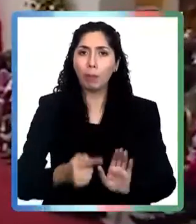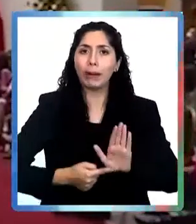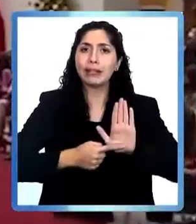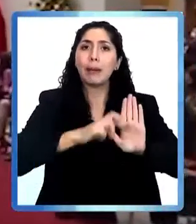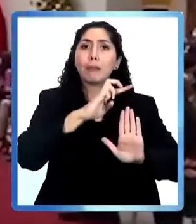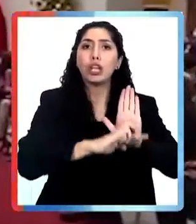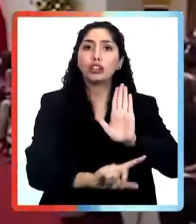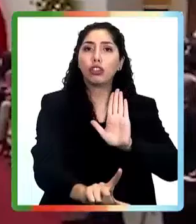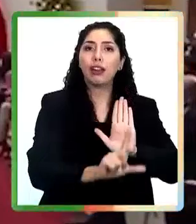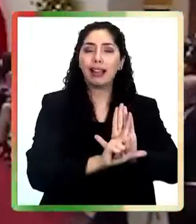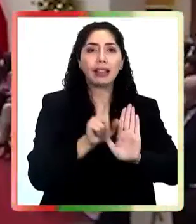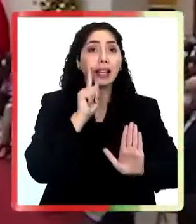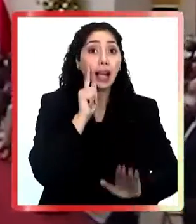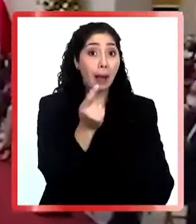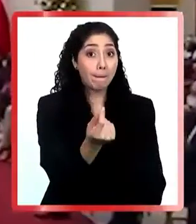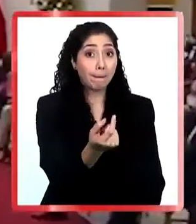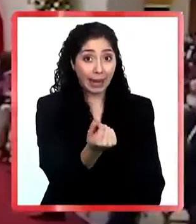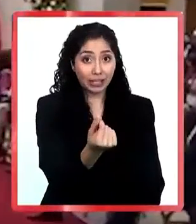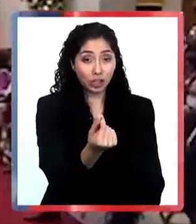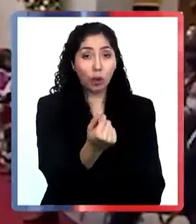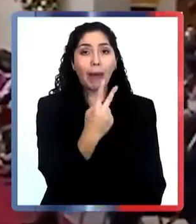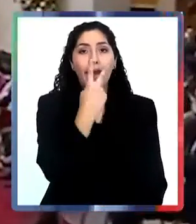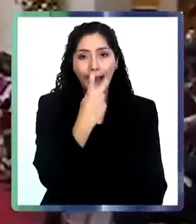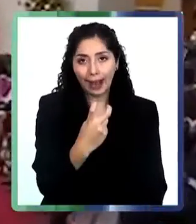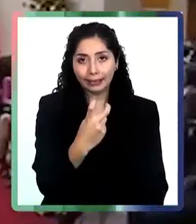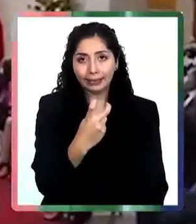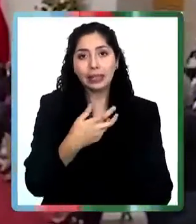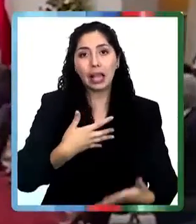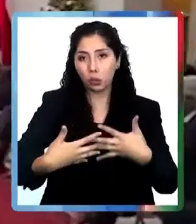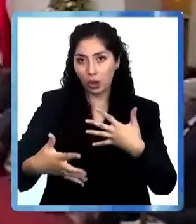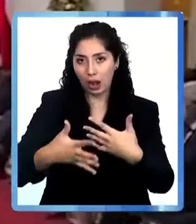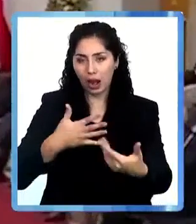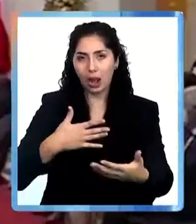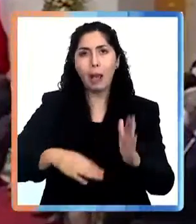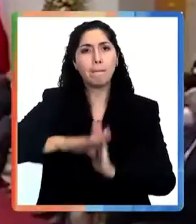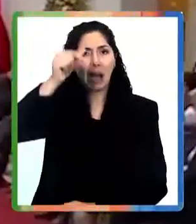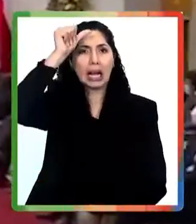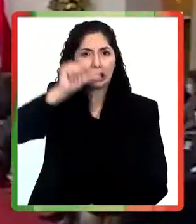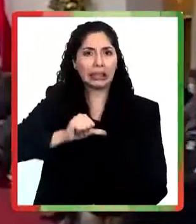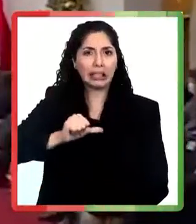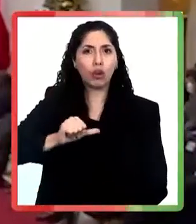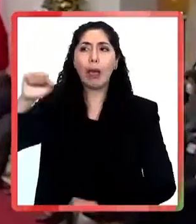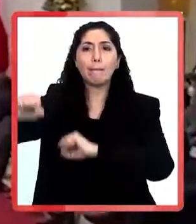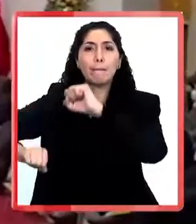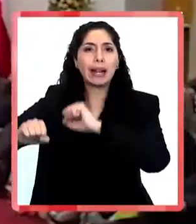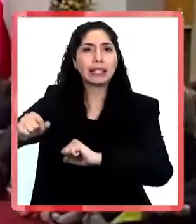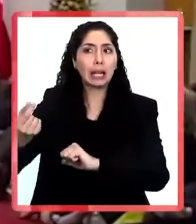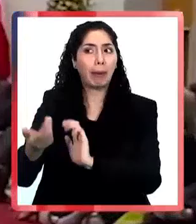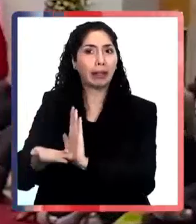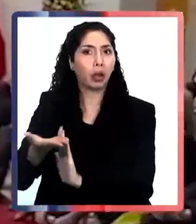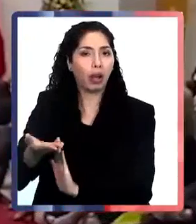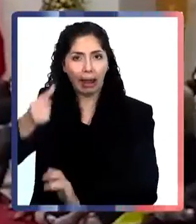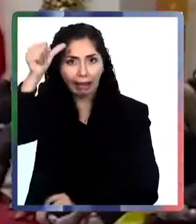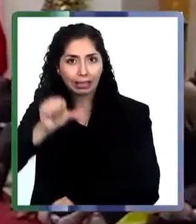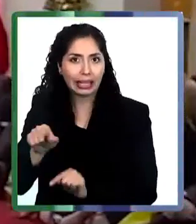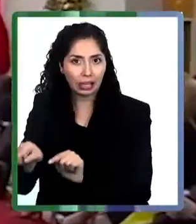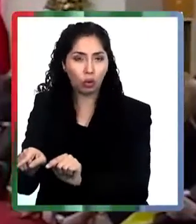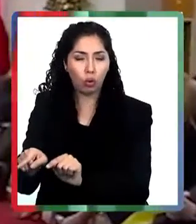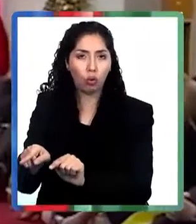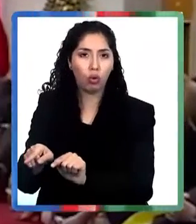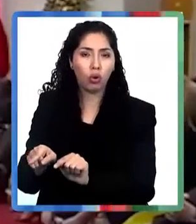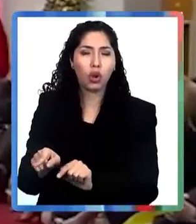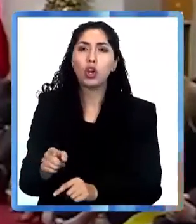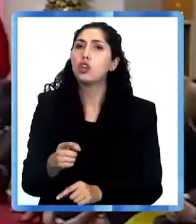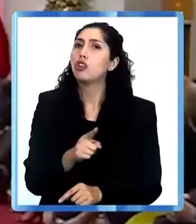un proyecto de ley que establezca tarifas para la distribución del gas natural con mayores sanciones empresas infractores y compensaciones de los